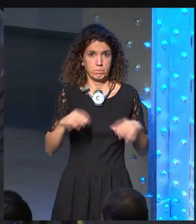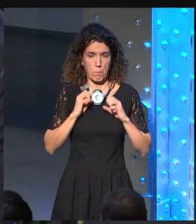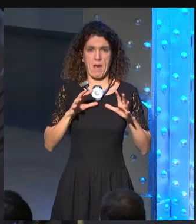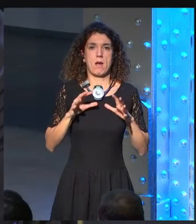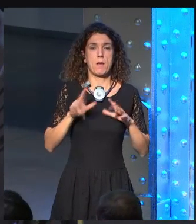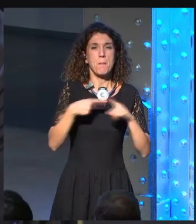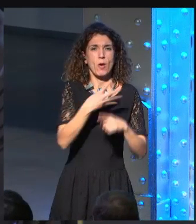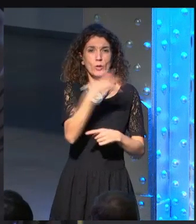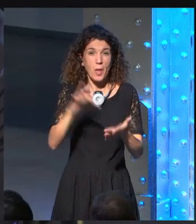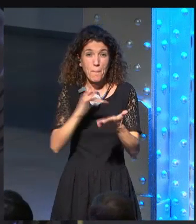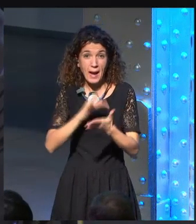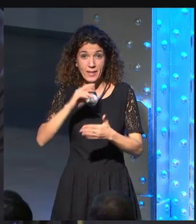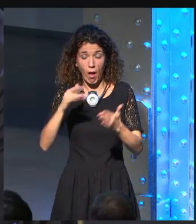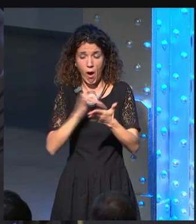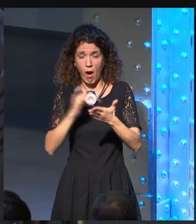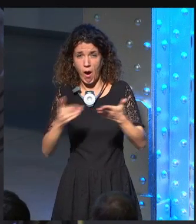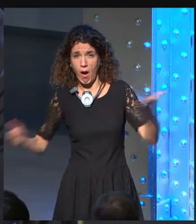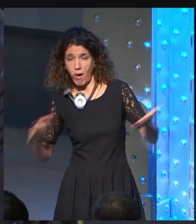Y hay otras 400 páginas que vienen después.